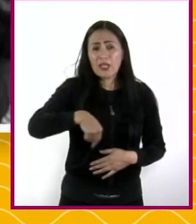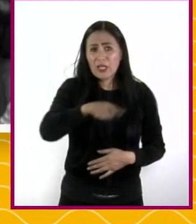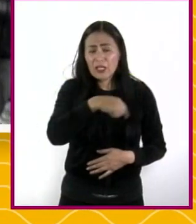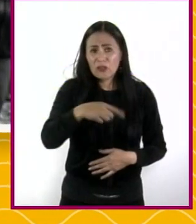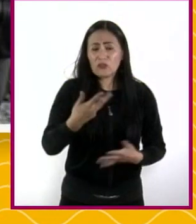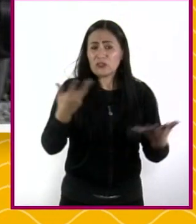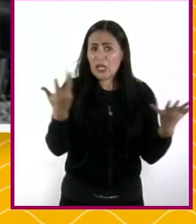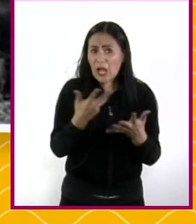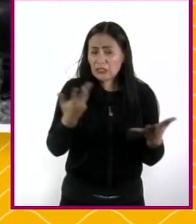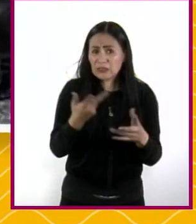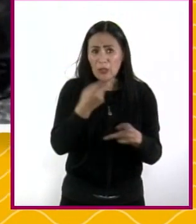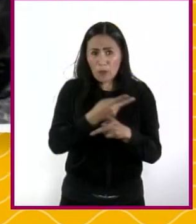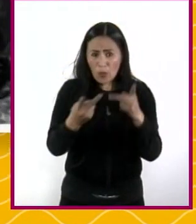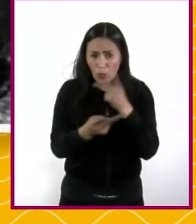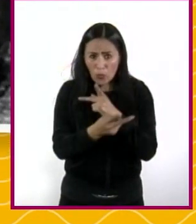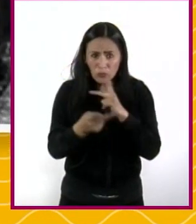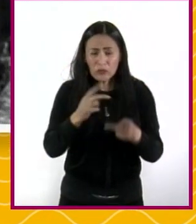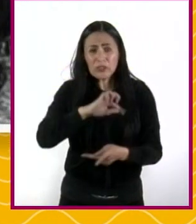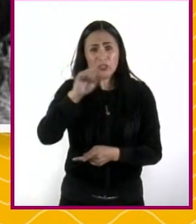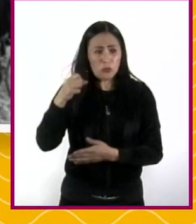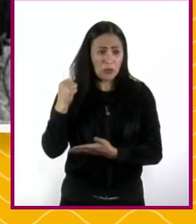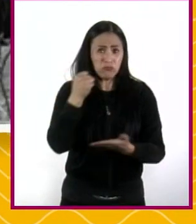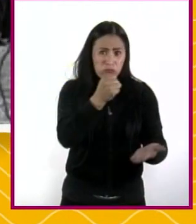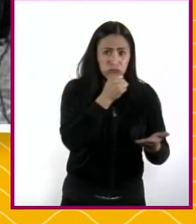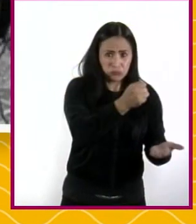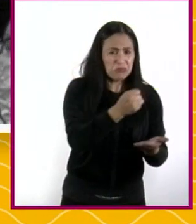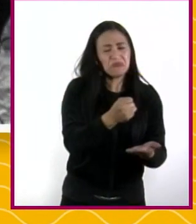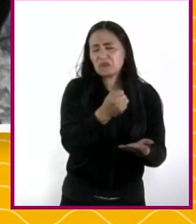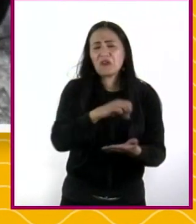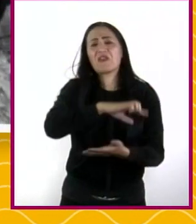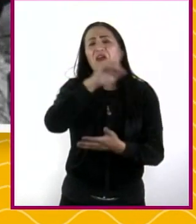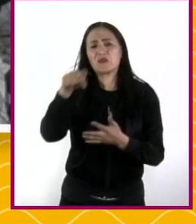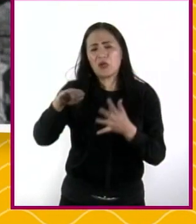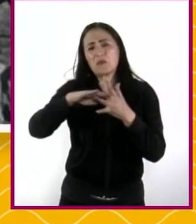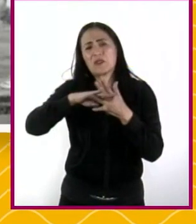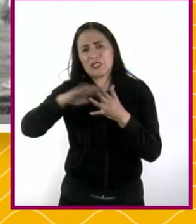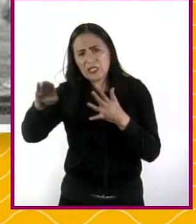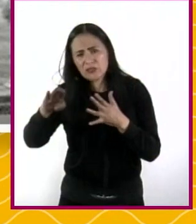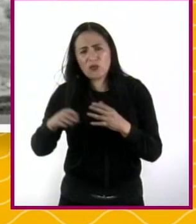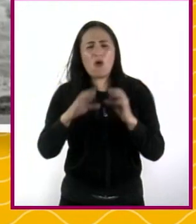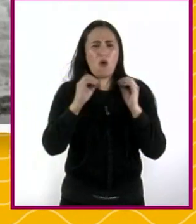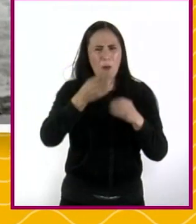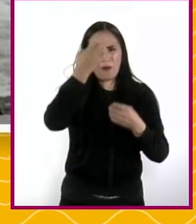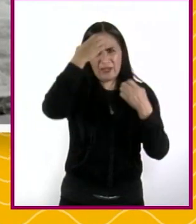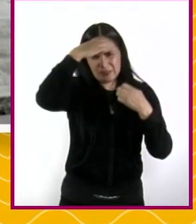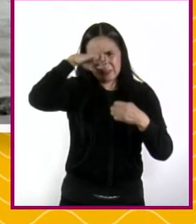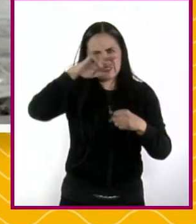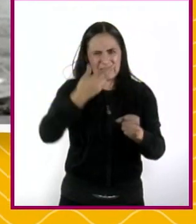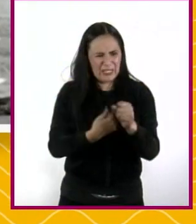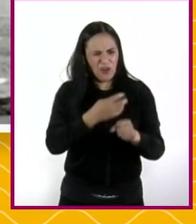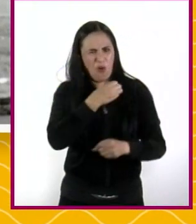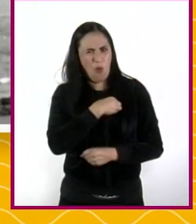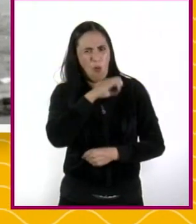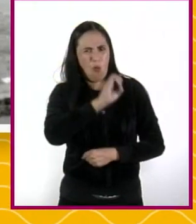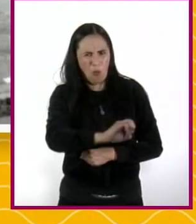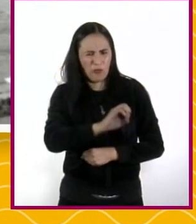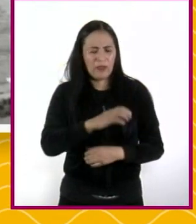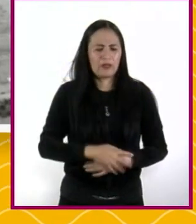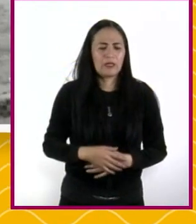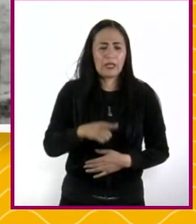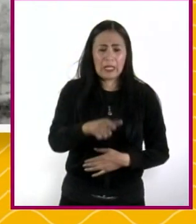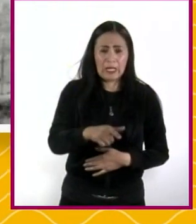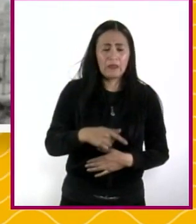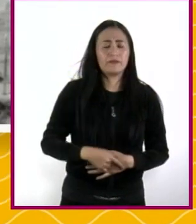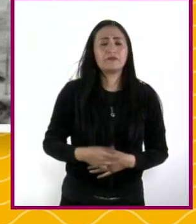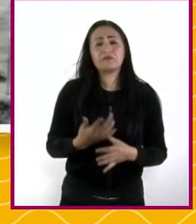producir y generaba problemas de inmigración y xenofobia. El doctor en Administración Pública